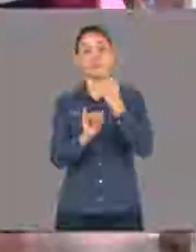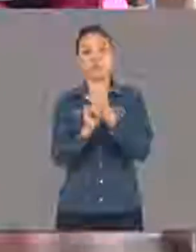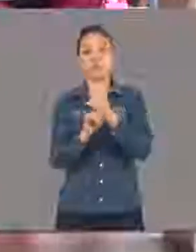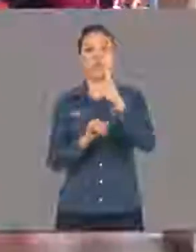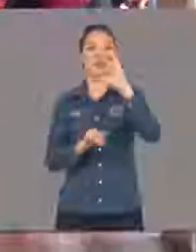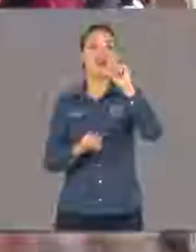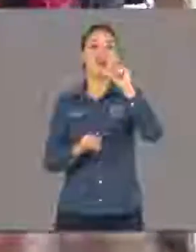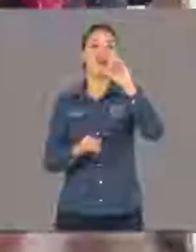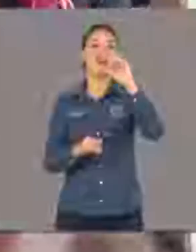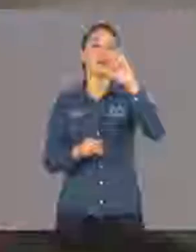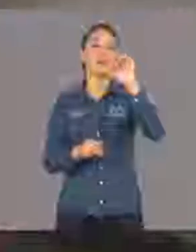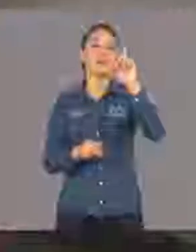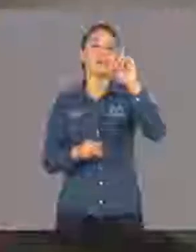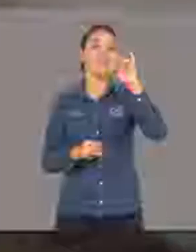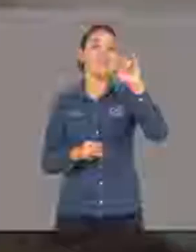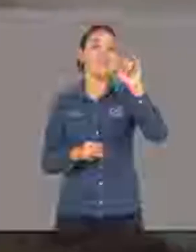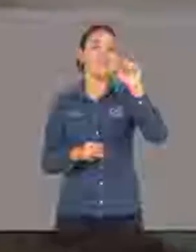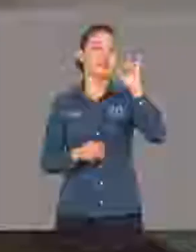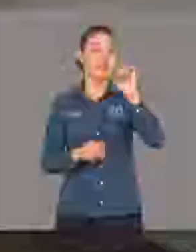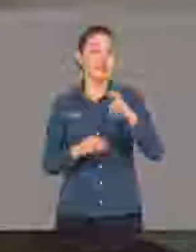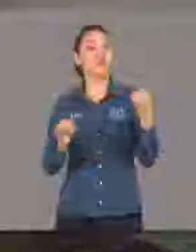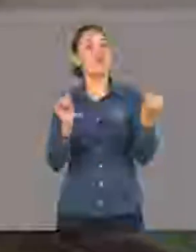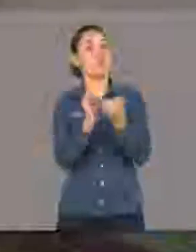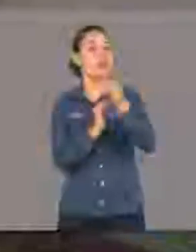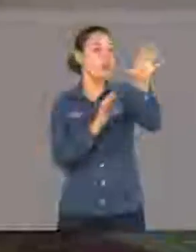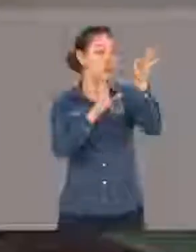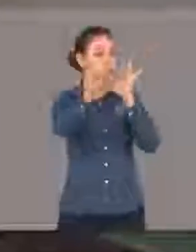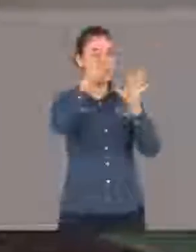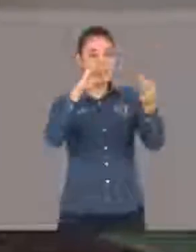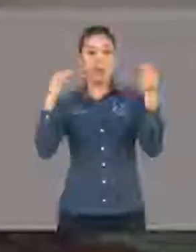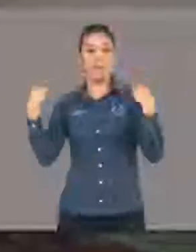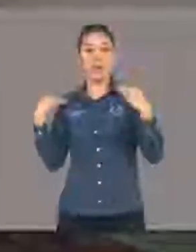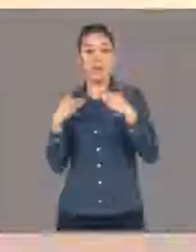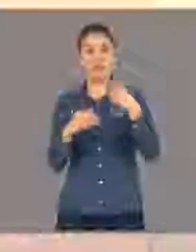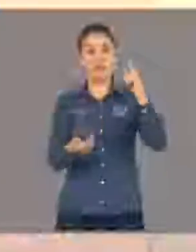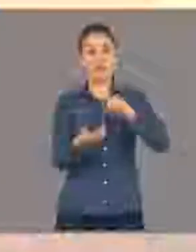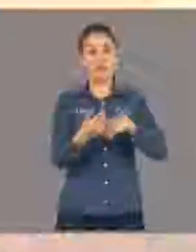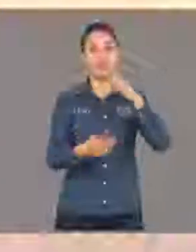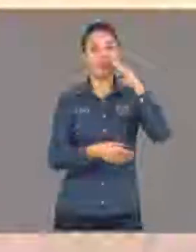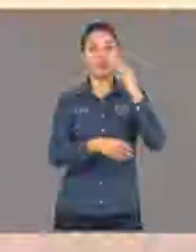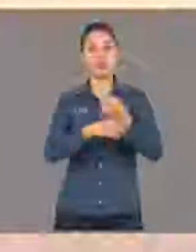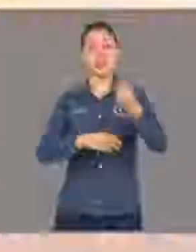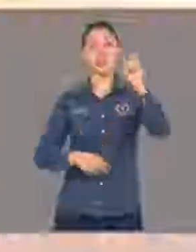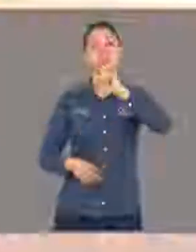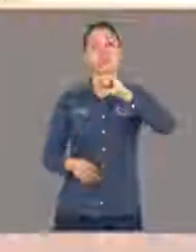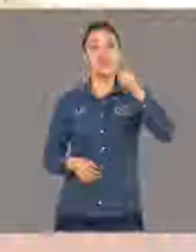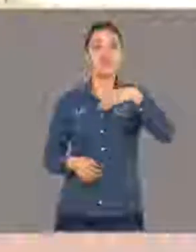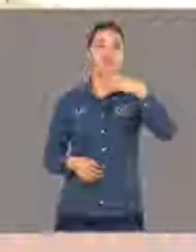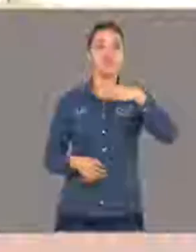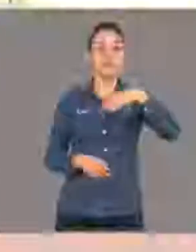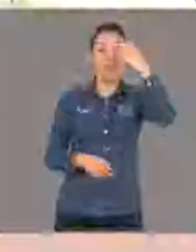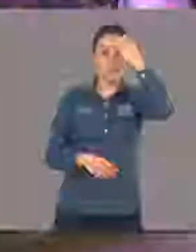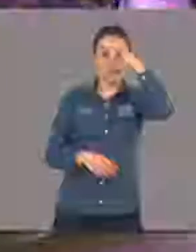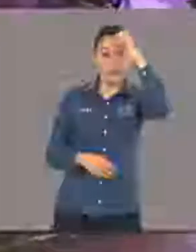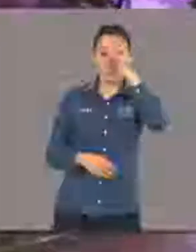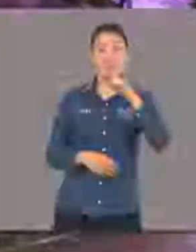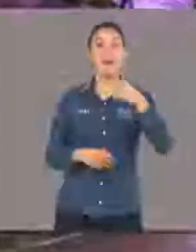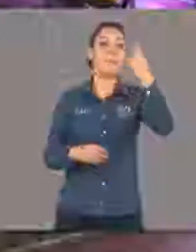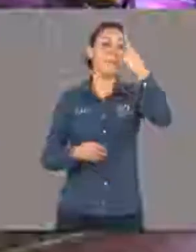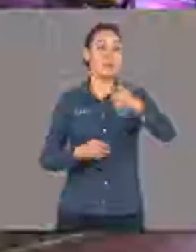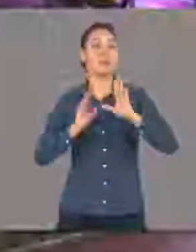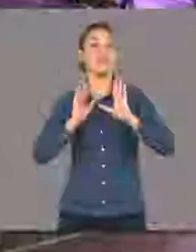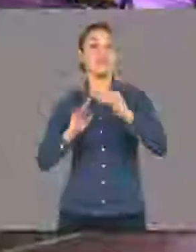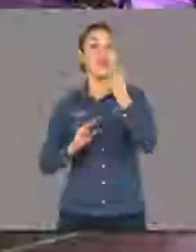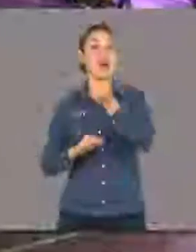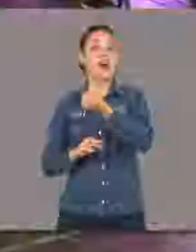cual se preocupa en contar con personal docente certificado académica y profesionalmente a nivel nacional y del ORBE, además que motiva al mismo para contar con